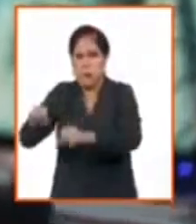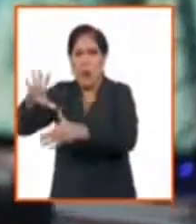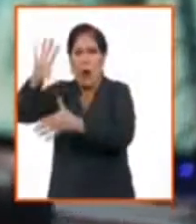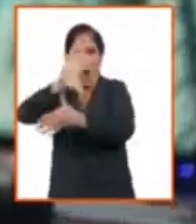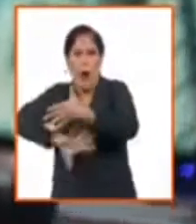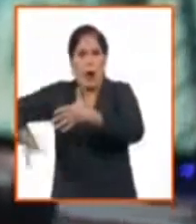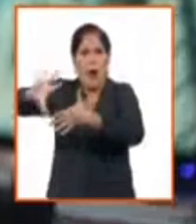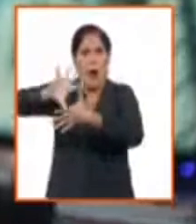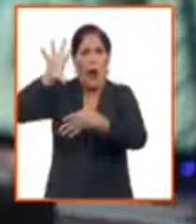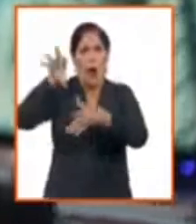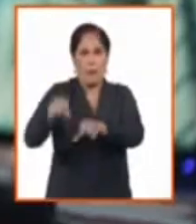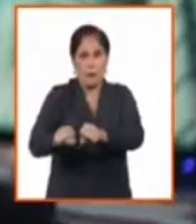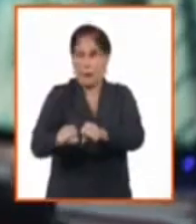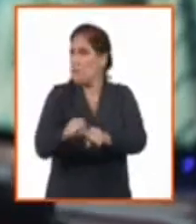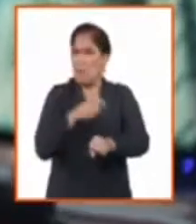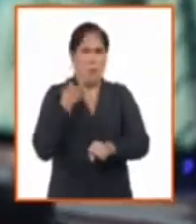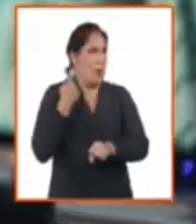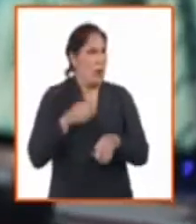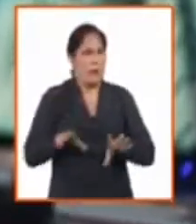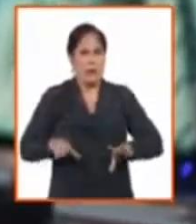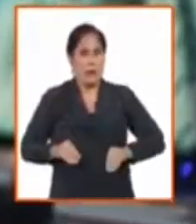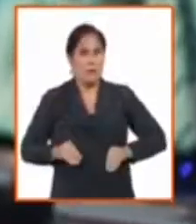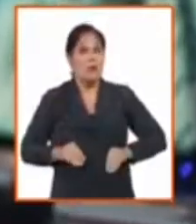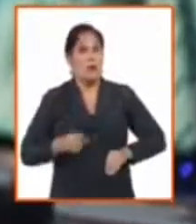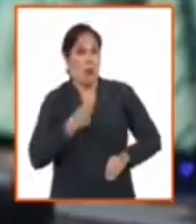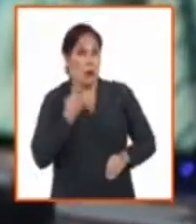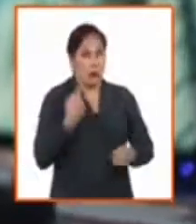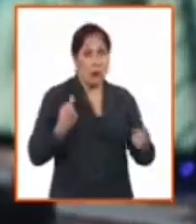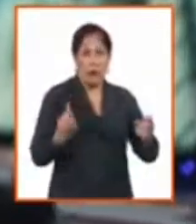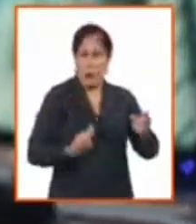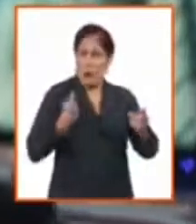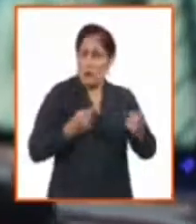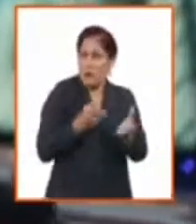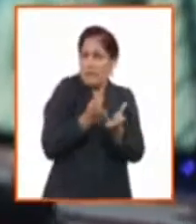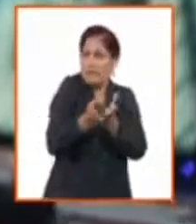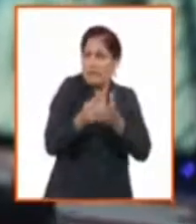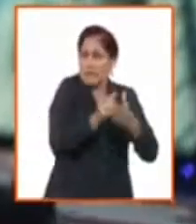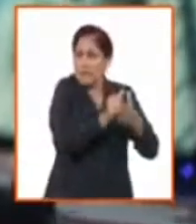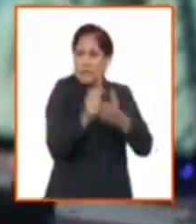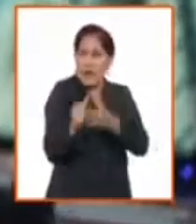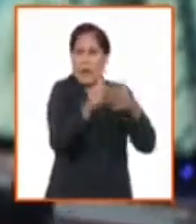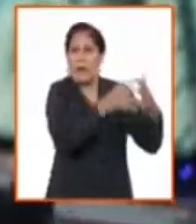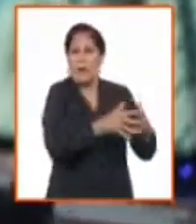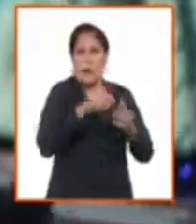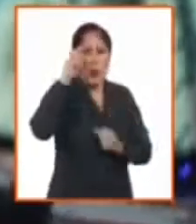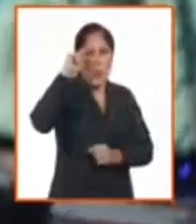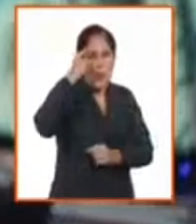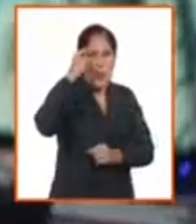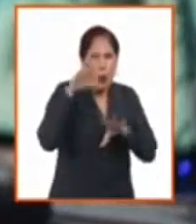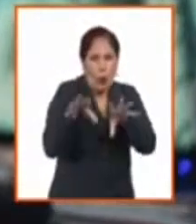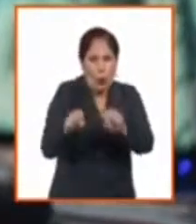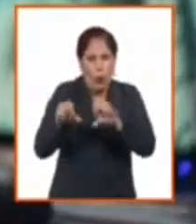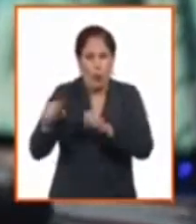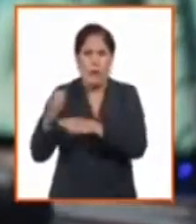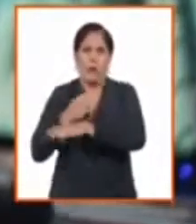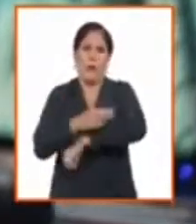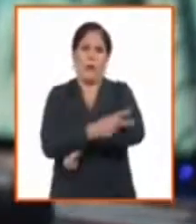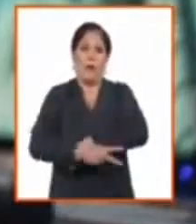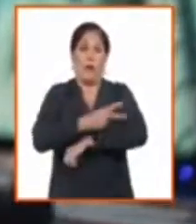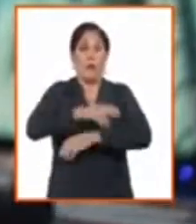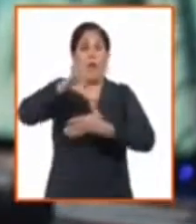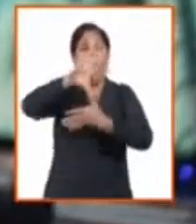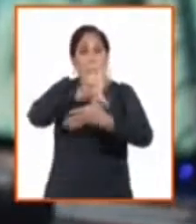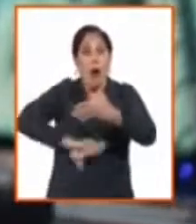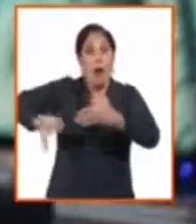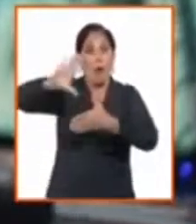es contra el espíritu de la doctrina amor que sigue siendo guía y enfoque político de los eeuu para nuestra región es